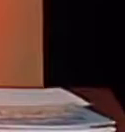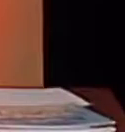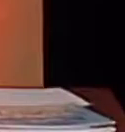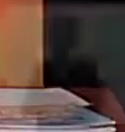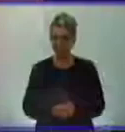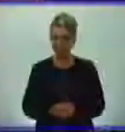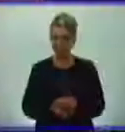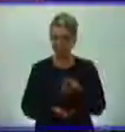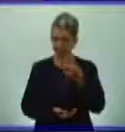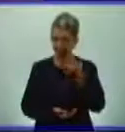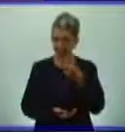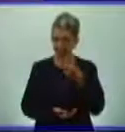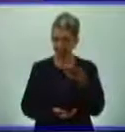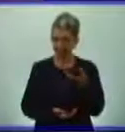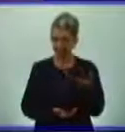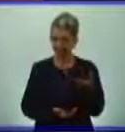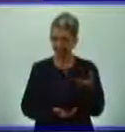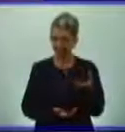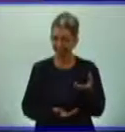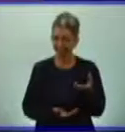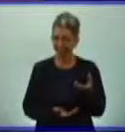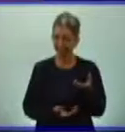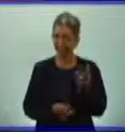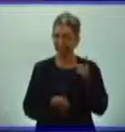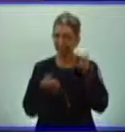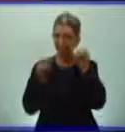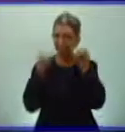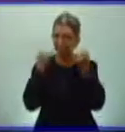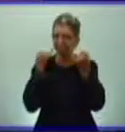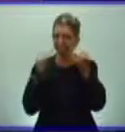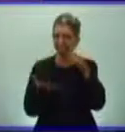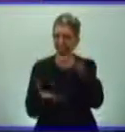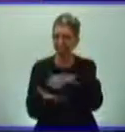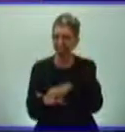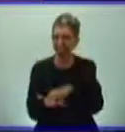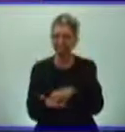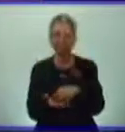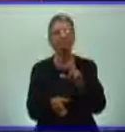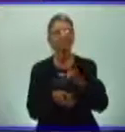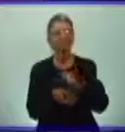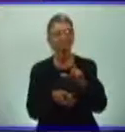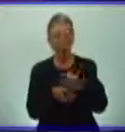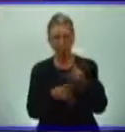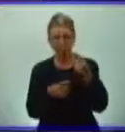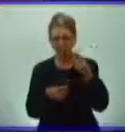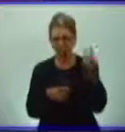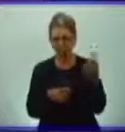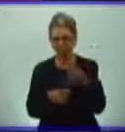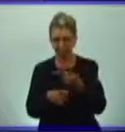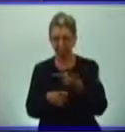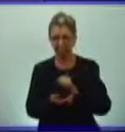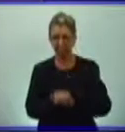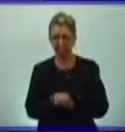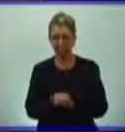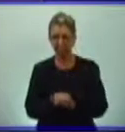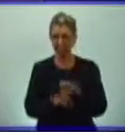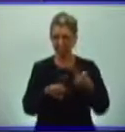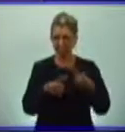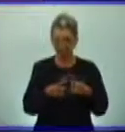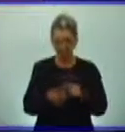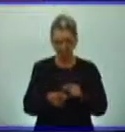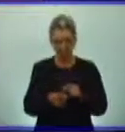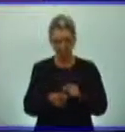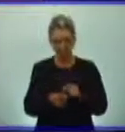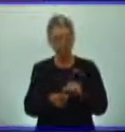¿Pudieron observar? Estoy seguro que identificaron las ciudades y los campos que observamos en las ilustraciones. Pero hablando